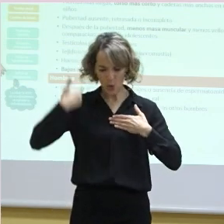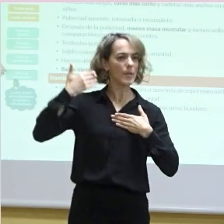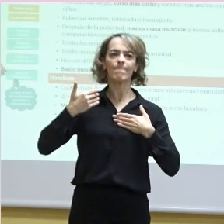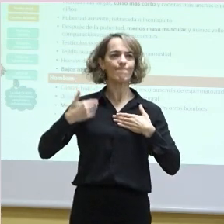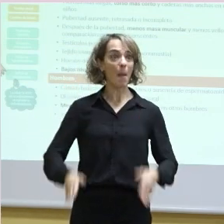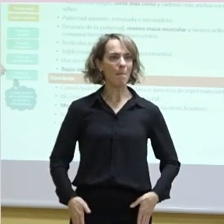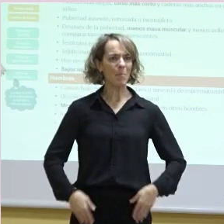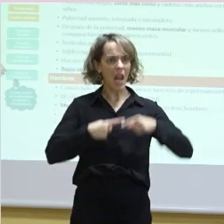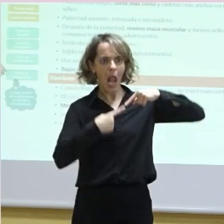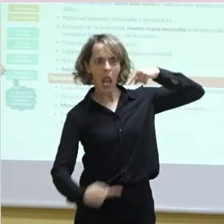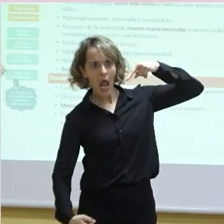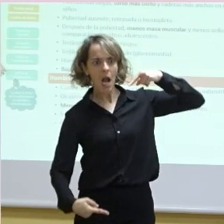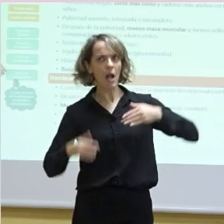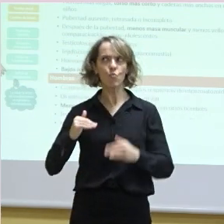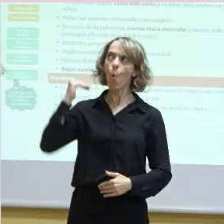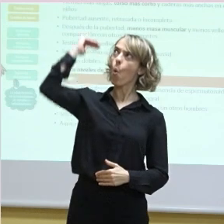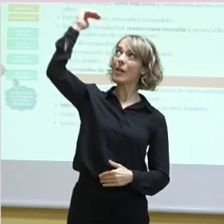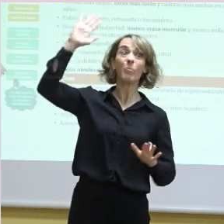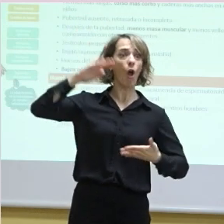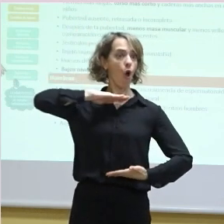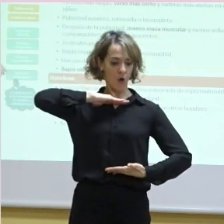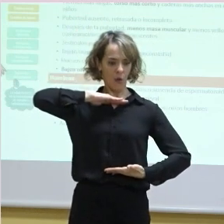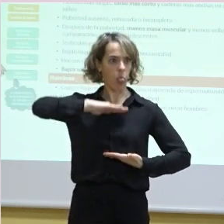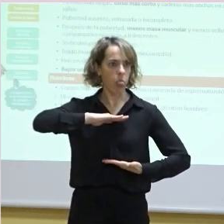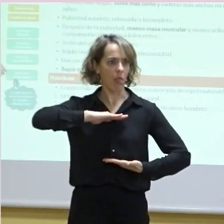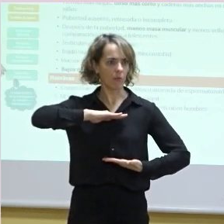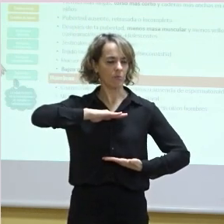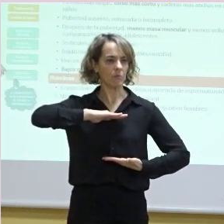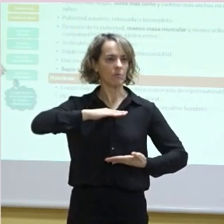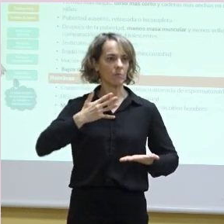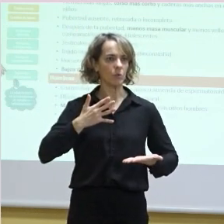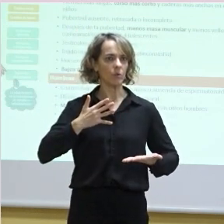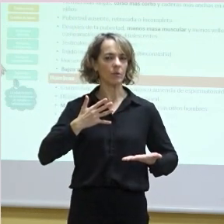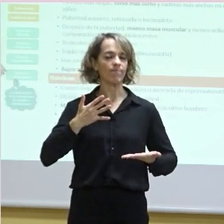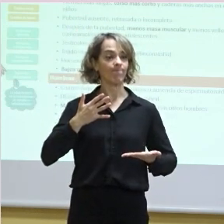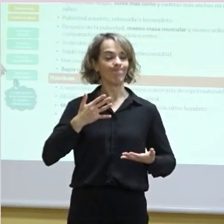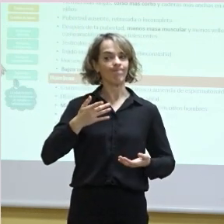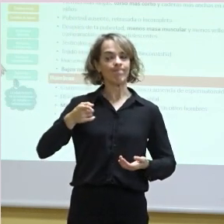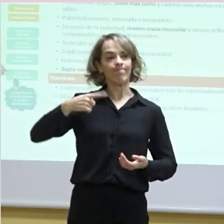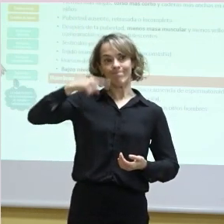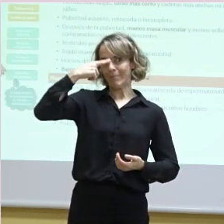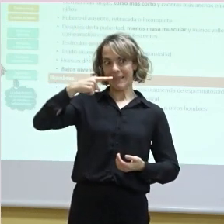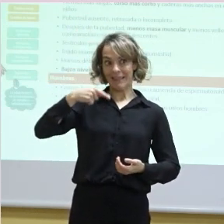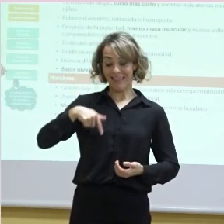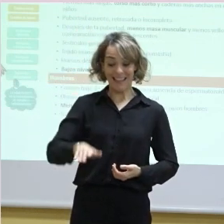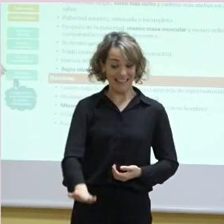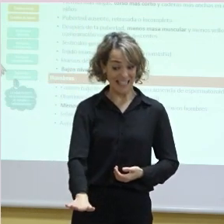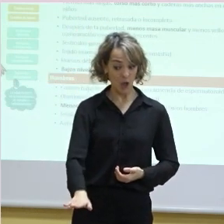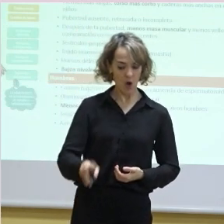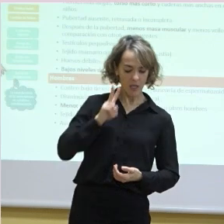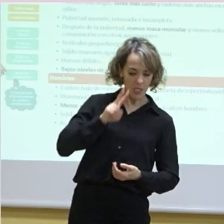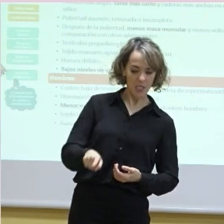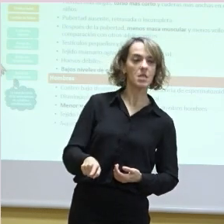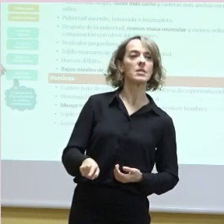piernas muy largas, suelen tener gran altura, pero el torso suele ser muy pequeño. Entonces ya sabemos que desde niños puede haber